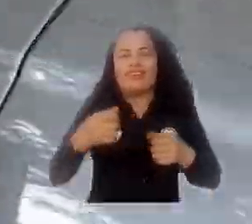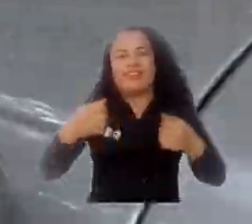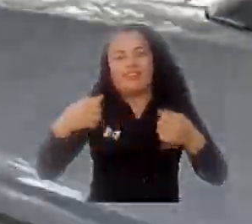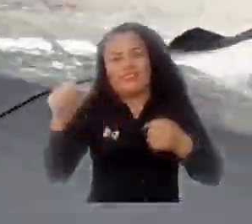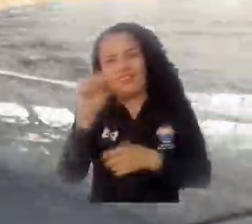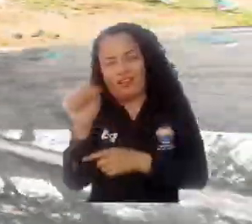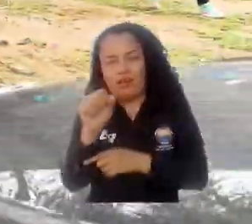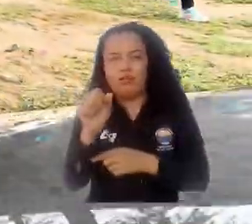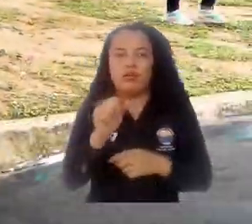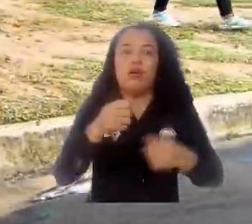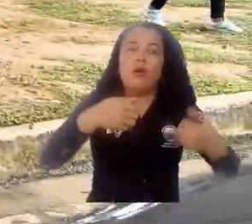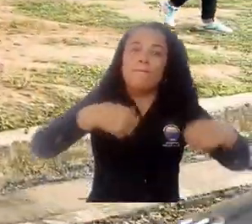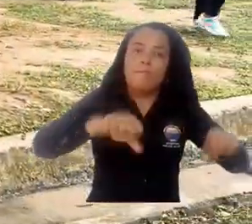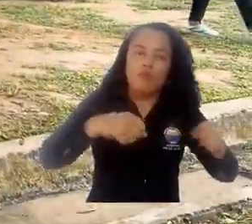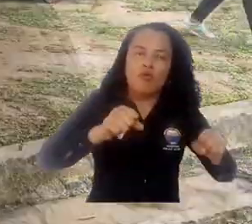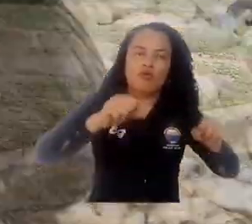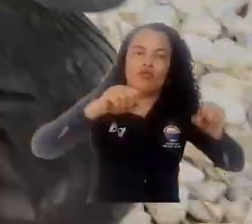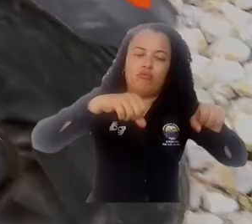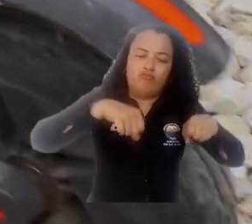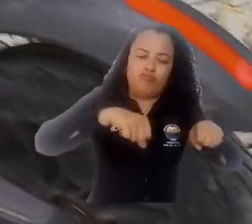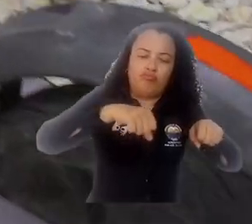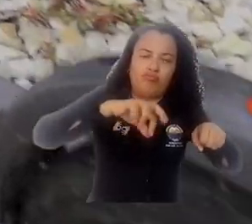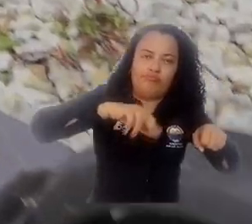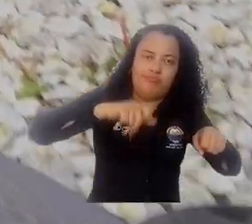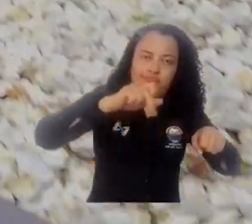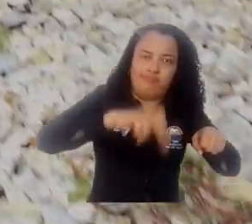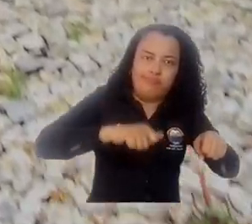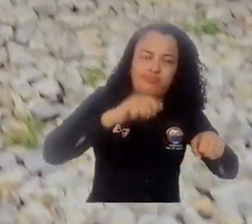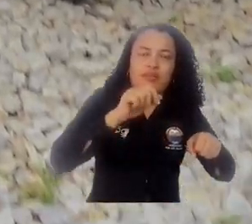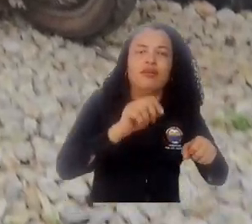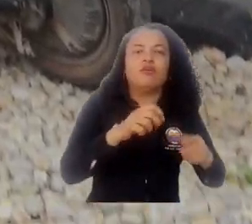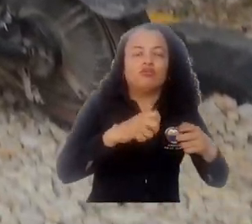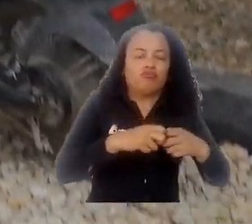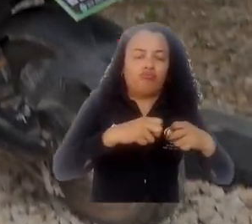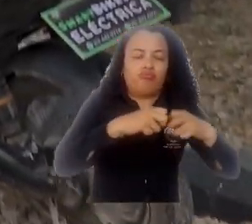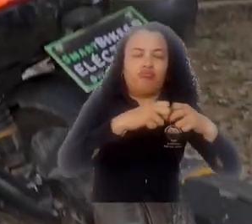necesidades del vehículo, mientras que el de motos y monopatines está